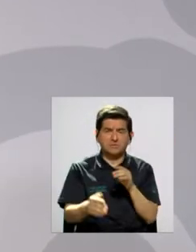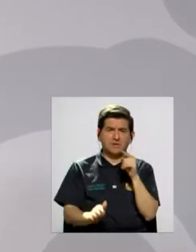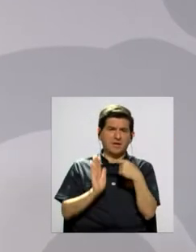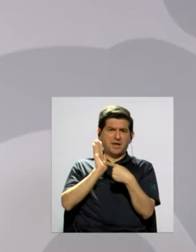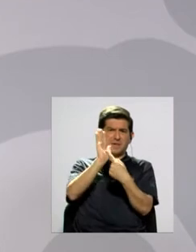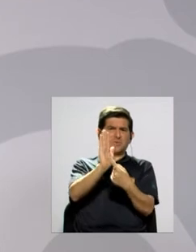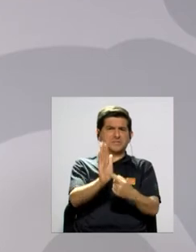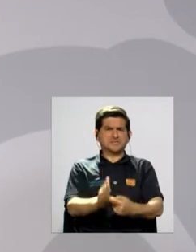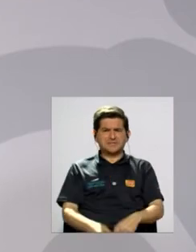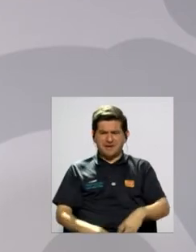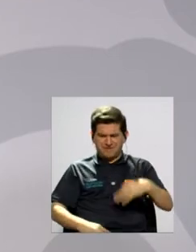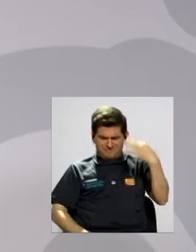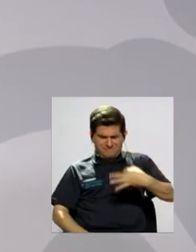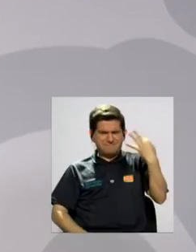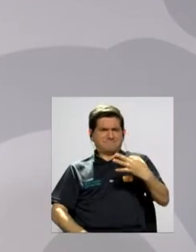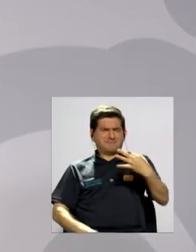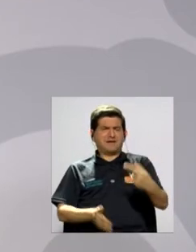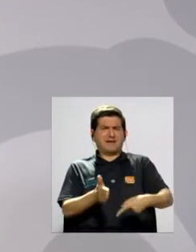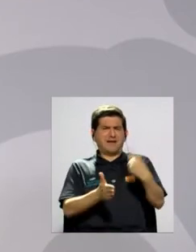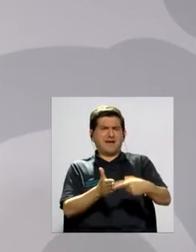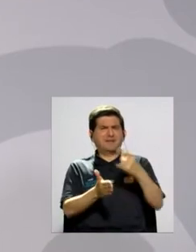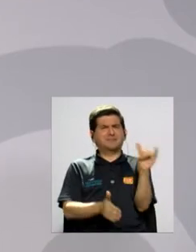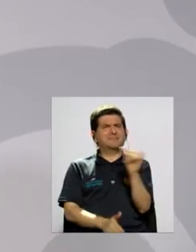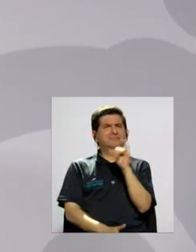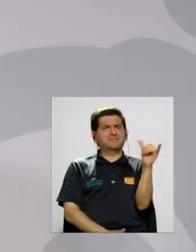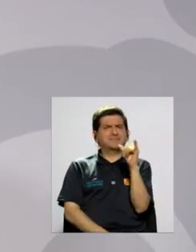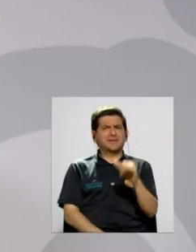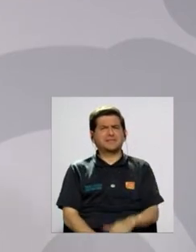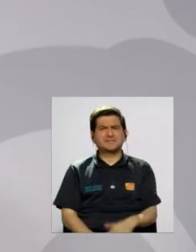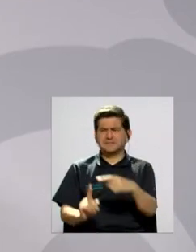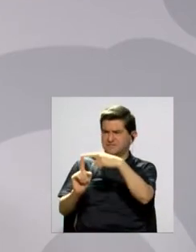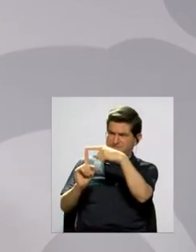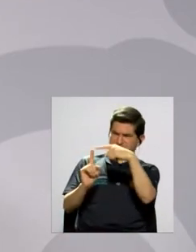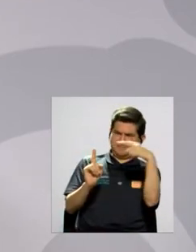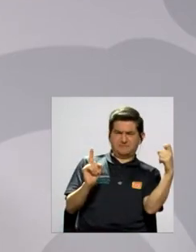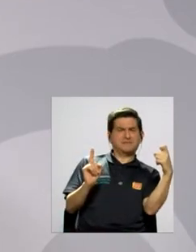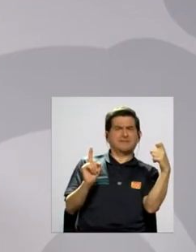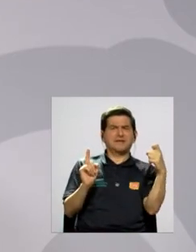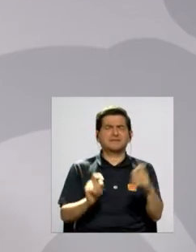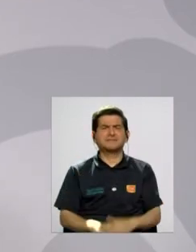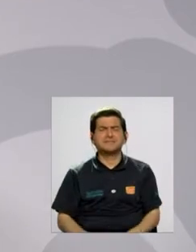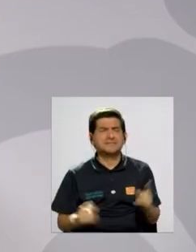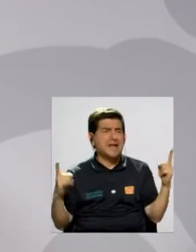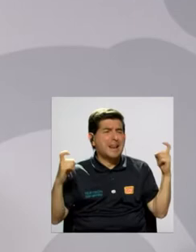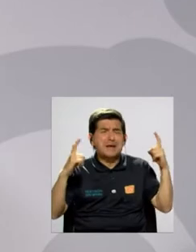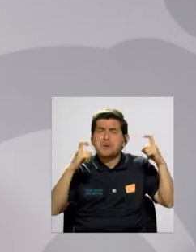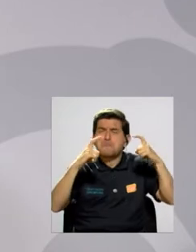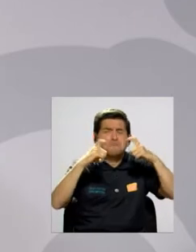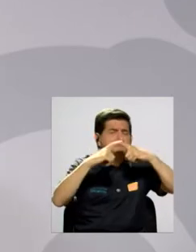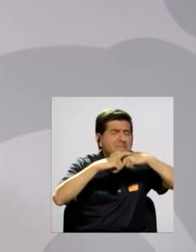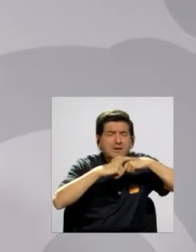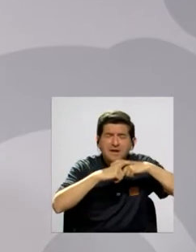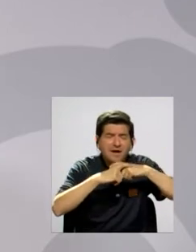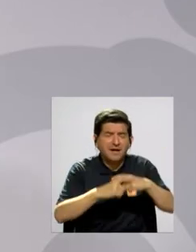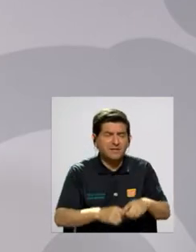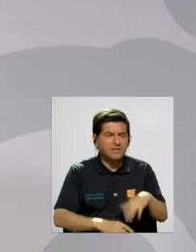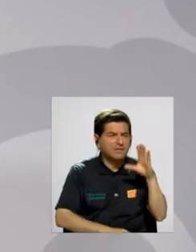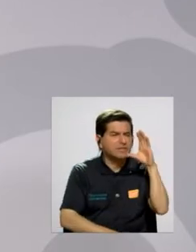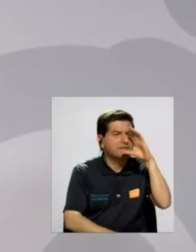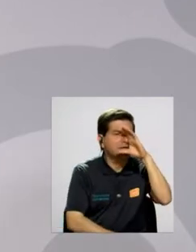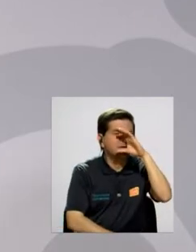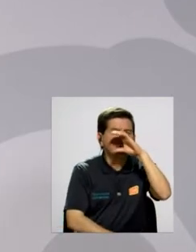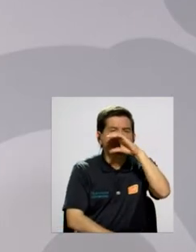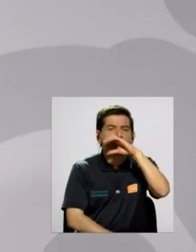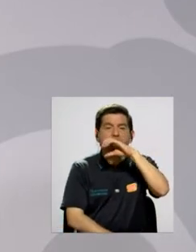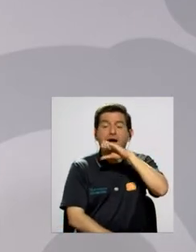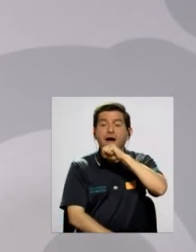habla contundentemente. Y hay veces también viene desde la compleja forma de poder apreciar